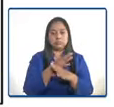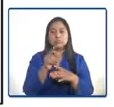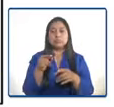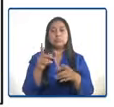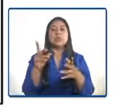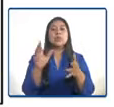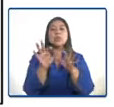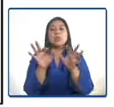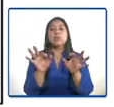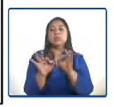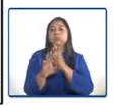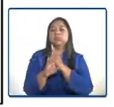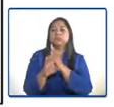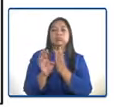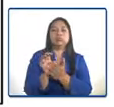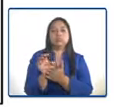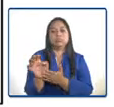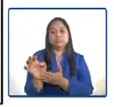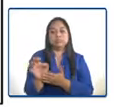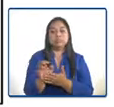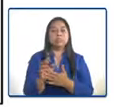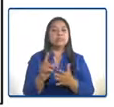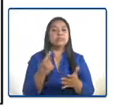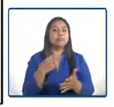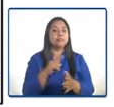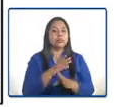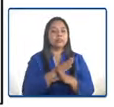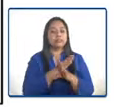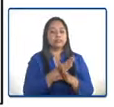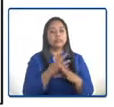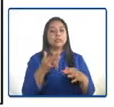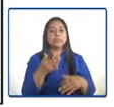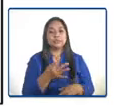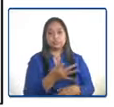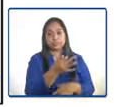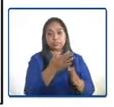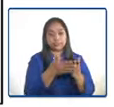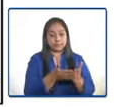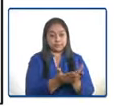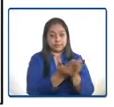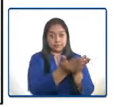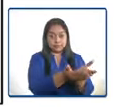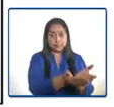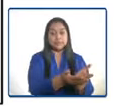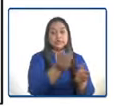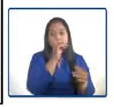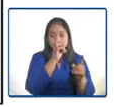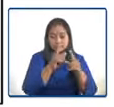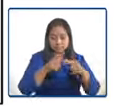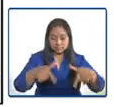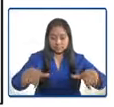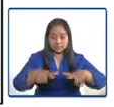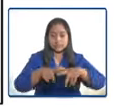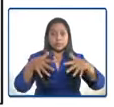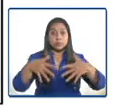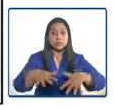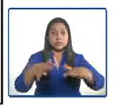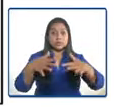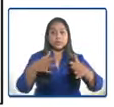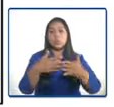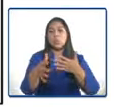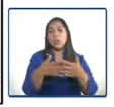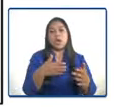medidas preventivas para proteger el transporte marítimo y las instalaciones portuarias de cualquier